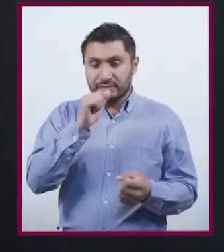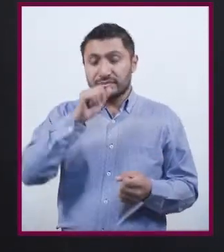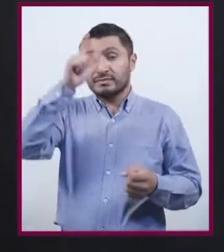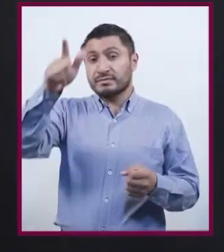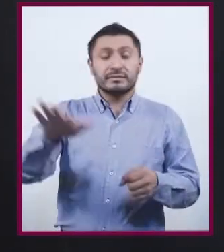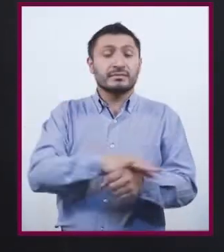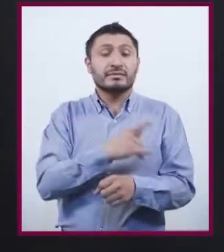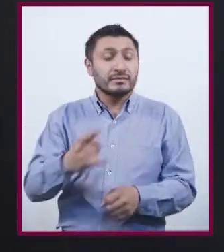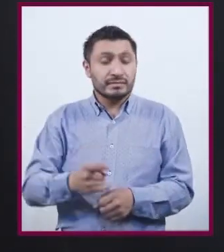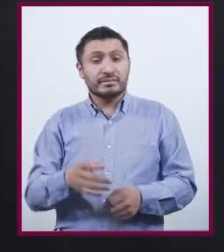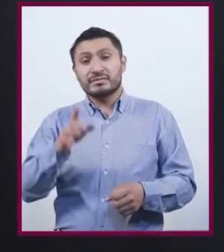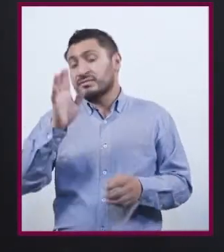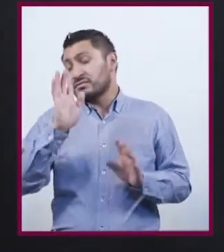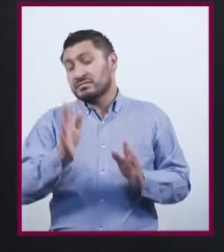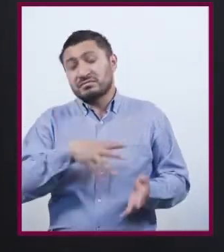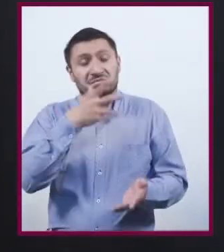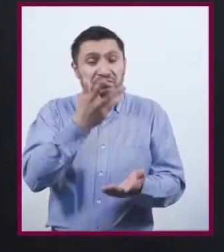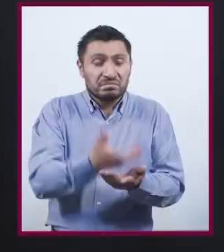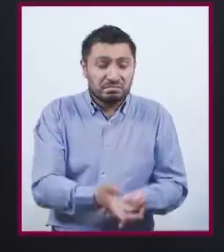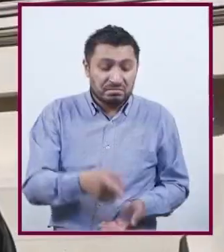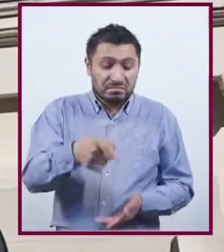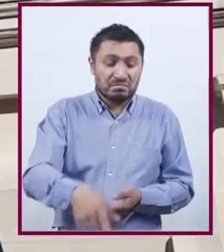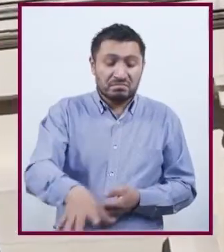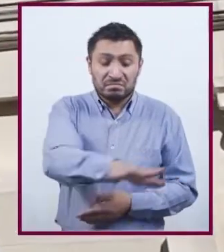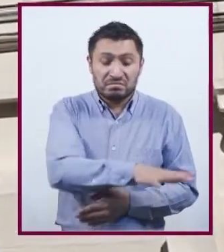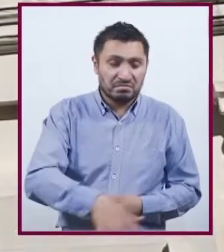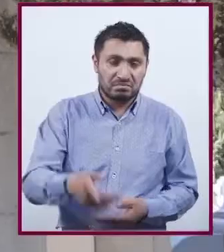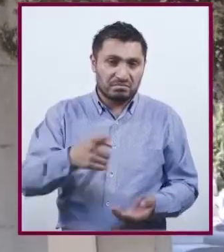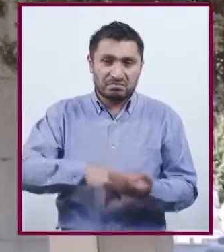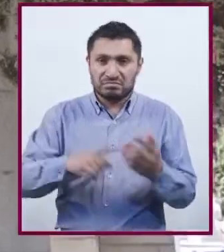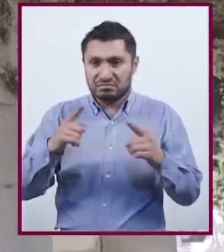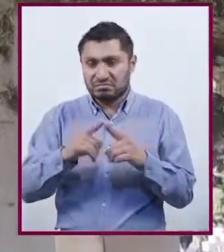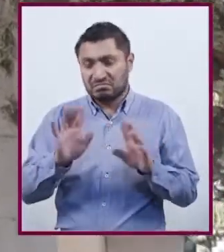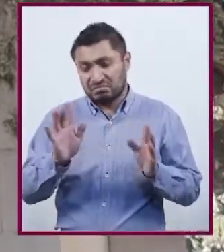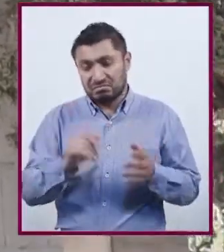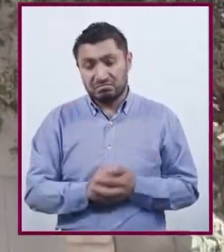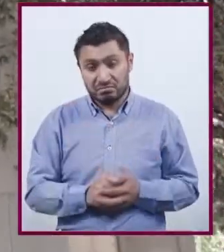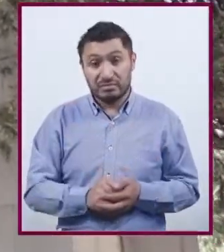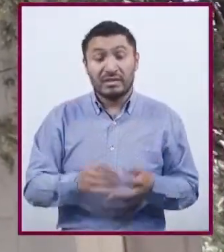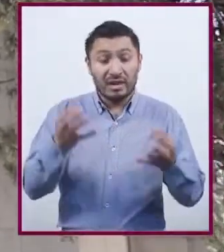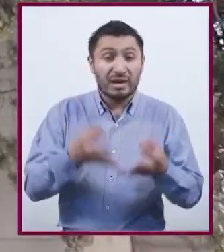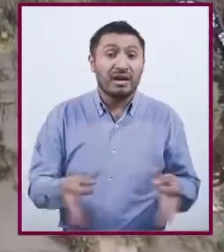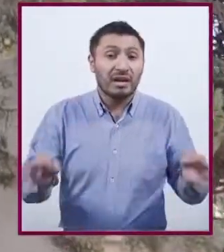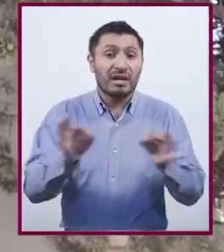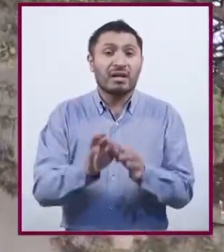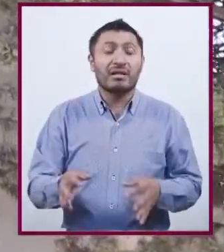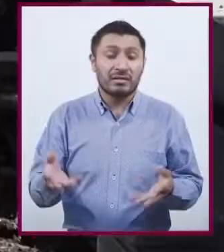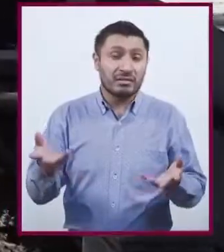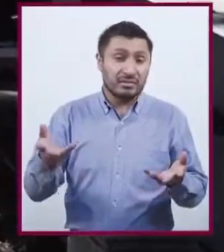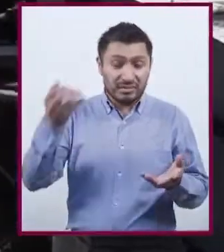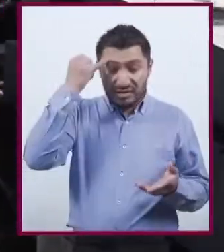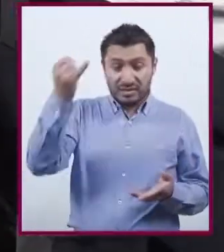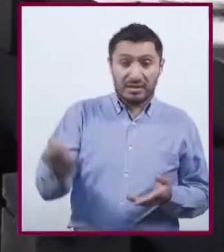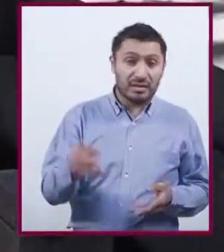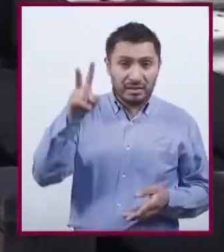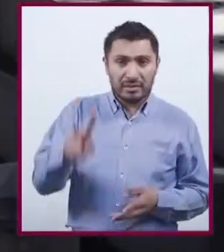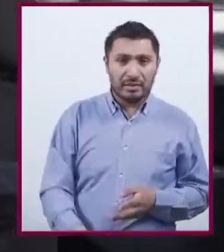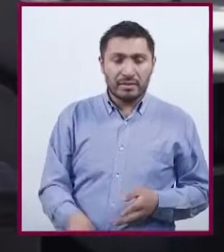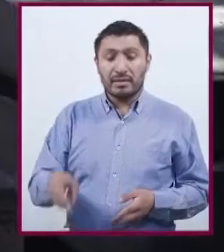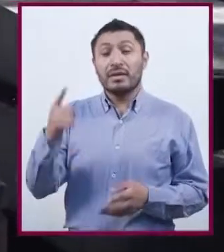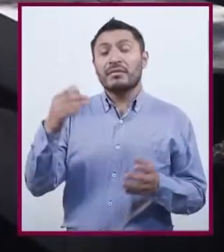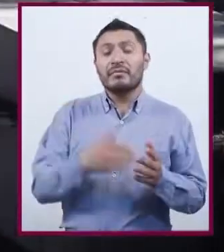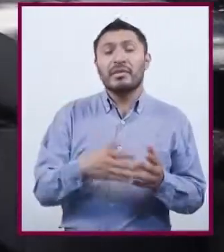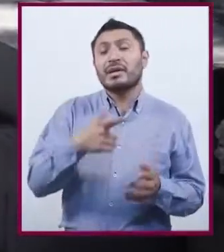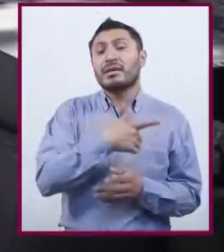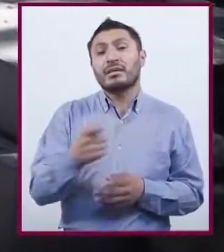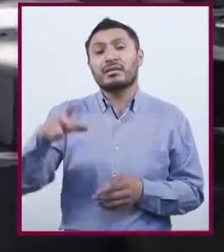de descansar en el terreno físico de la iglesia. Cabe resaltar que, en la realidad, la cédula de